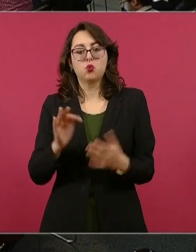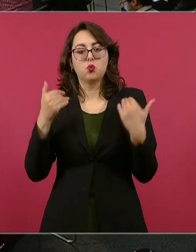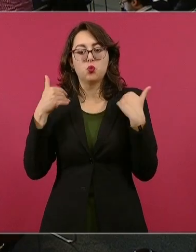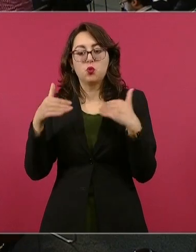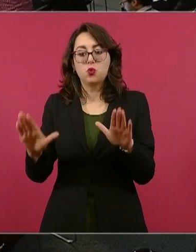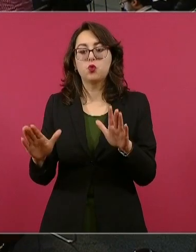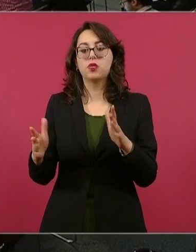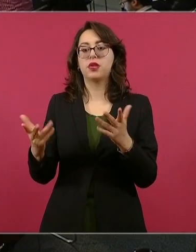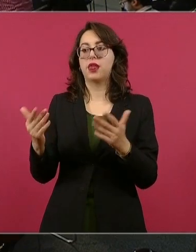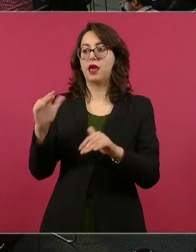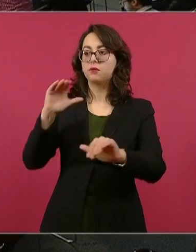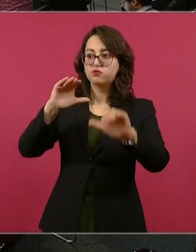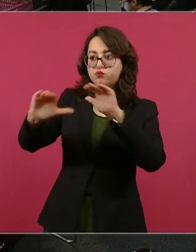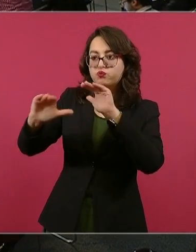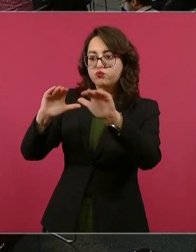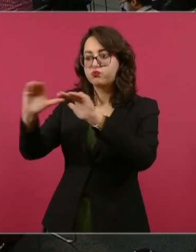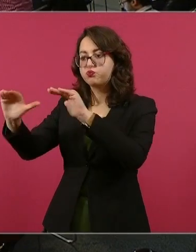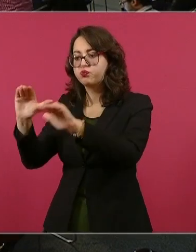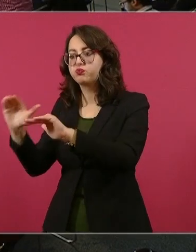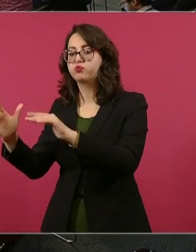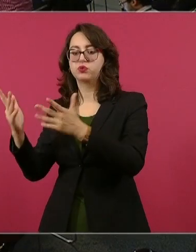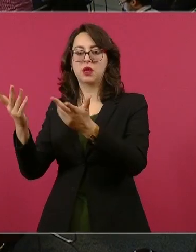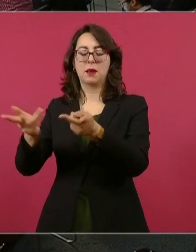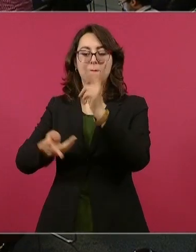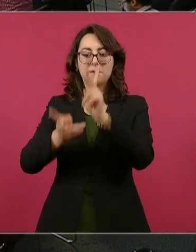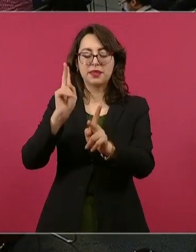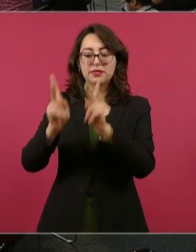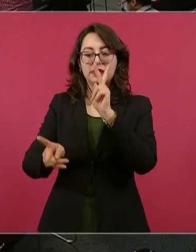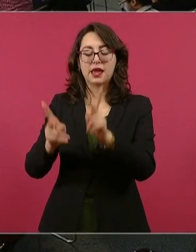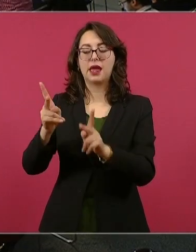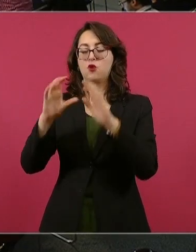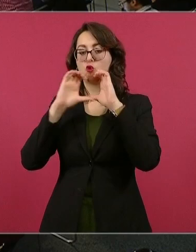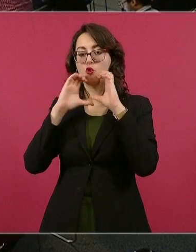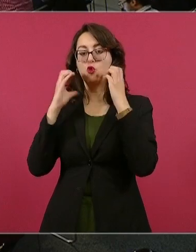estar platicando para poder que se presente